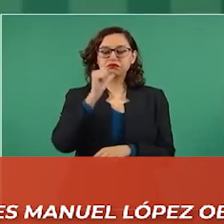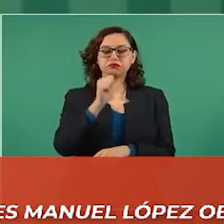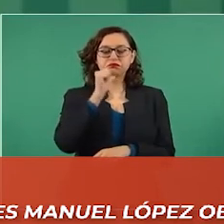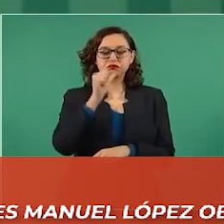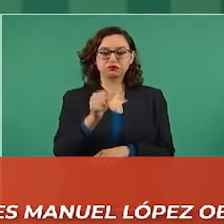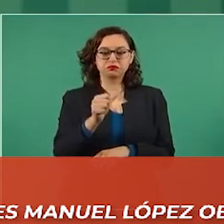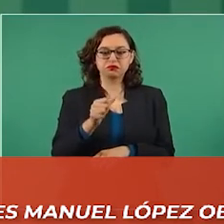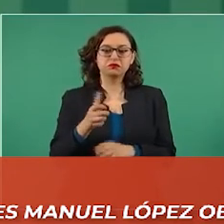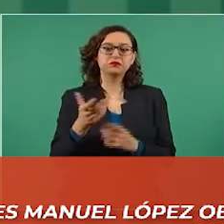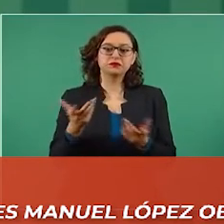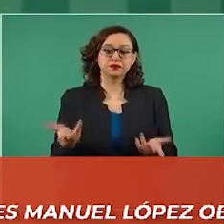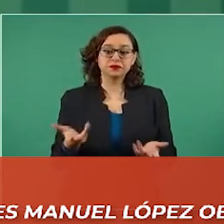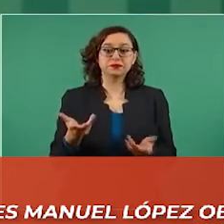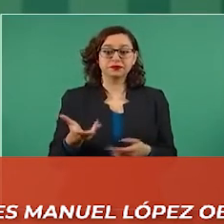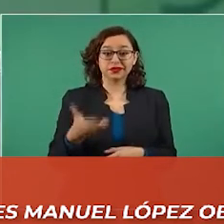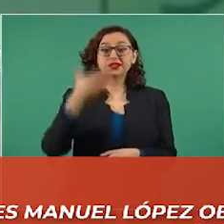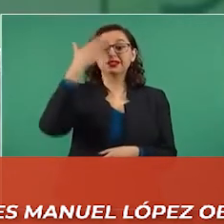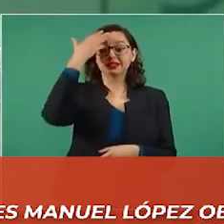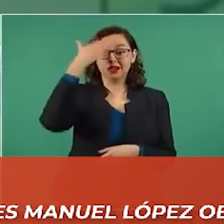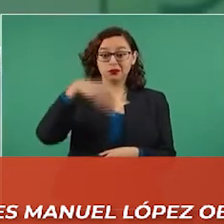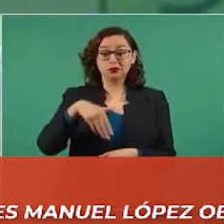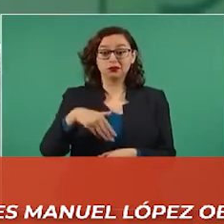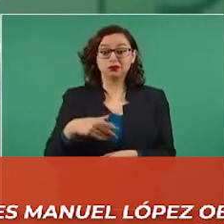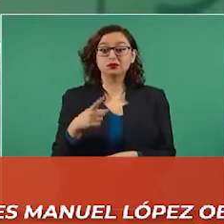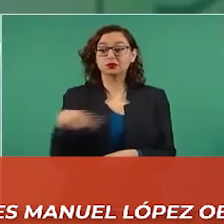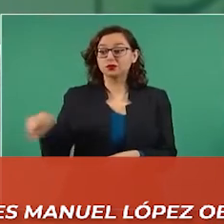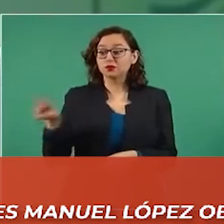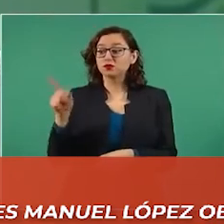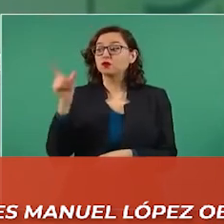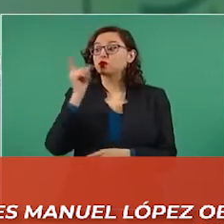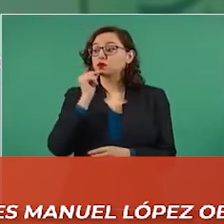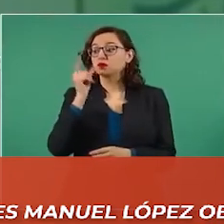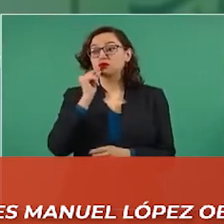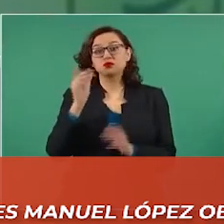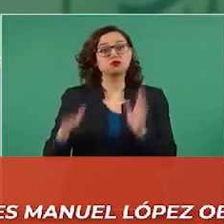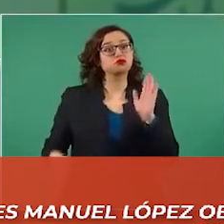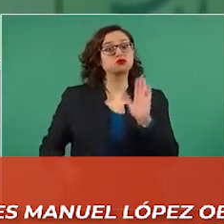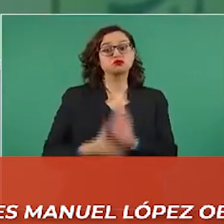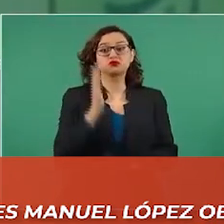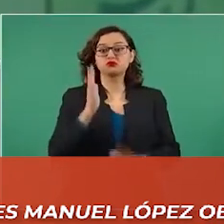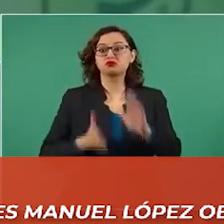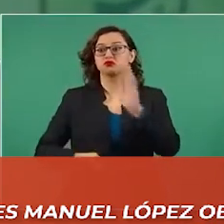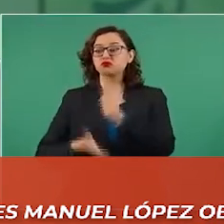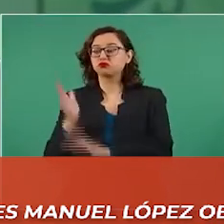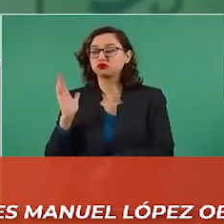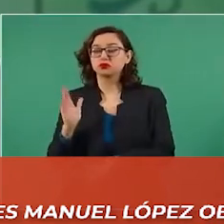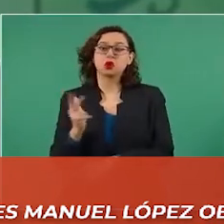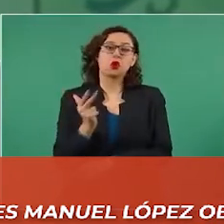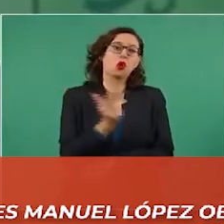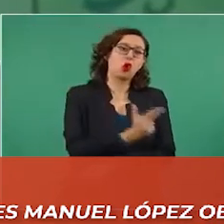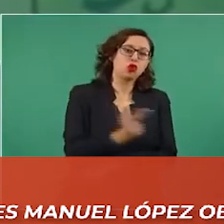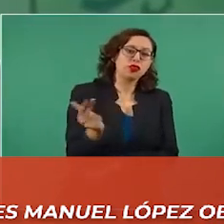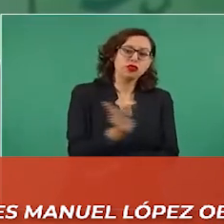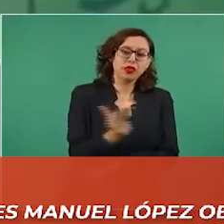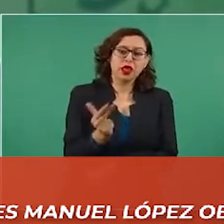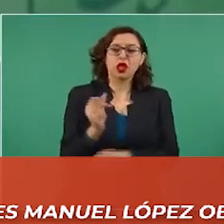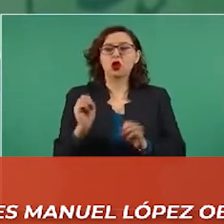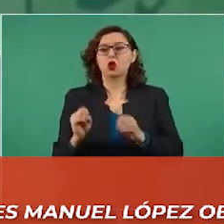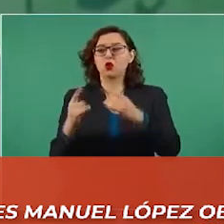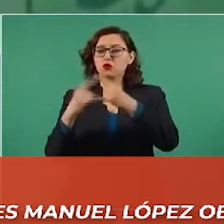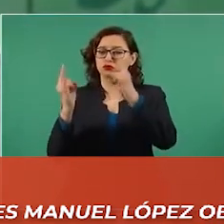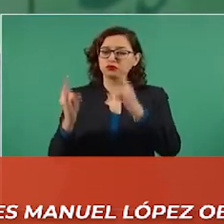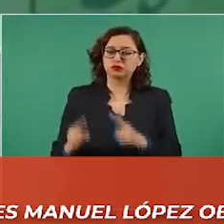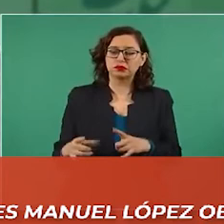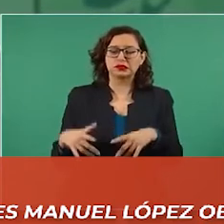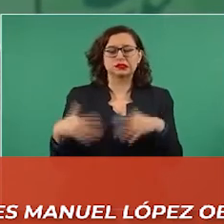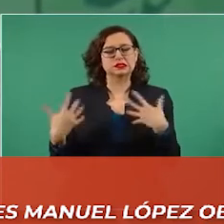sabemos cómo los enviaban a operativos, si tenían que acampar o vivir en hoteles, en situaciones